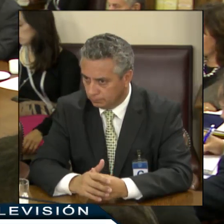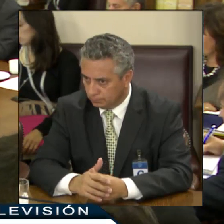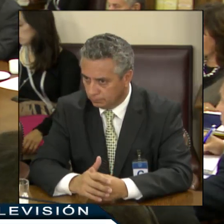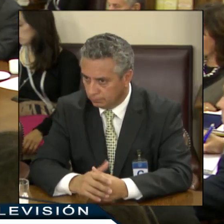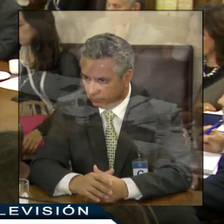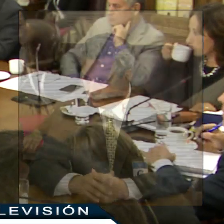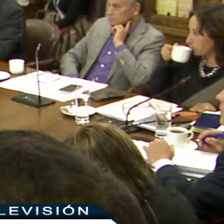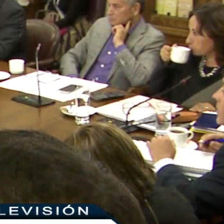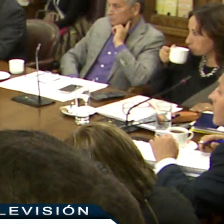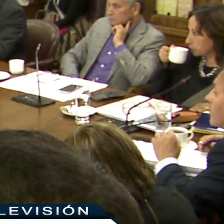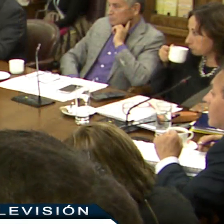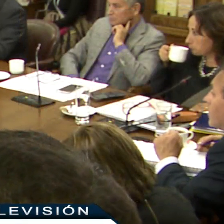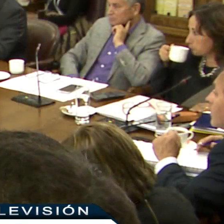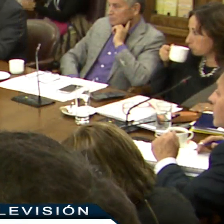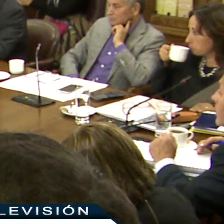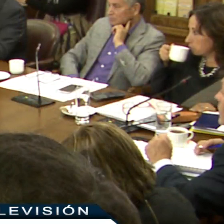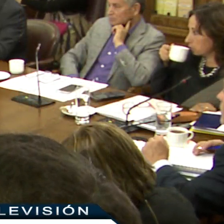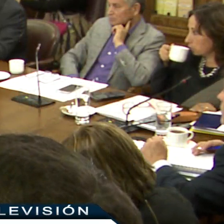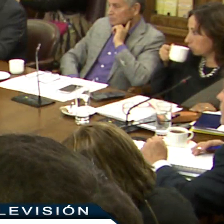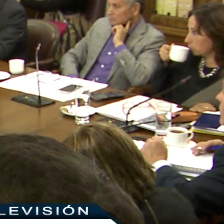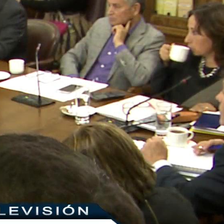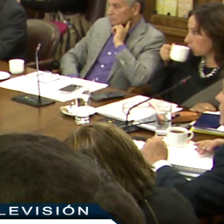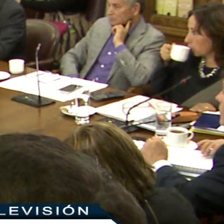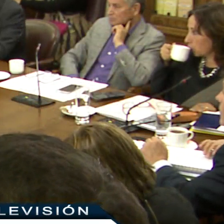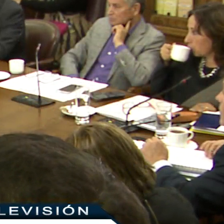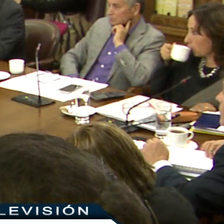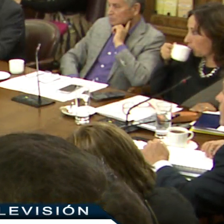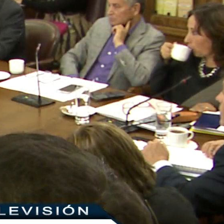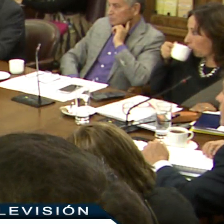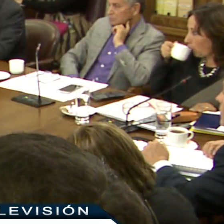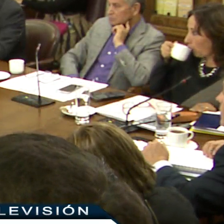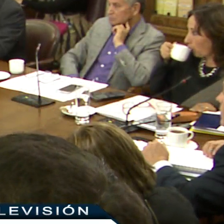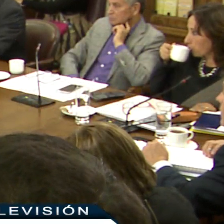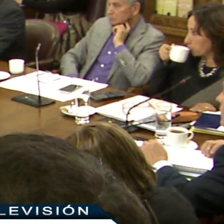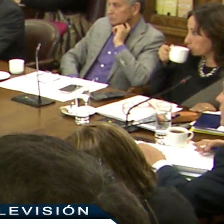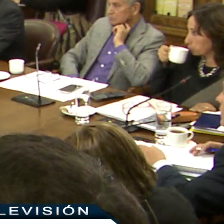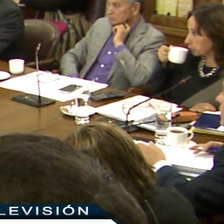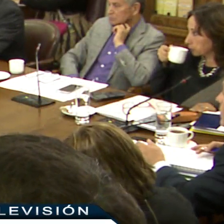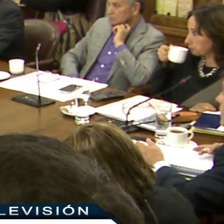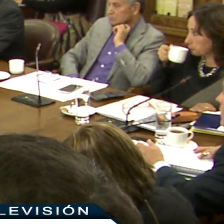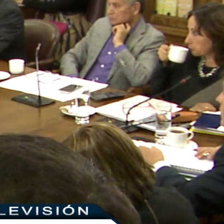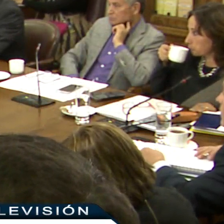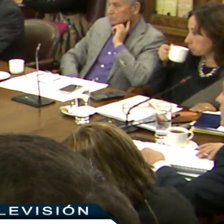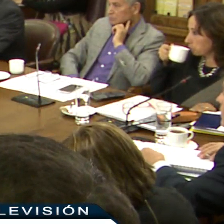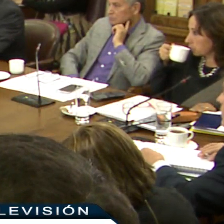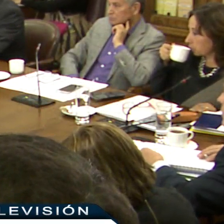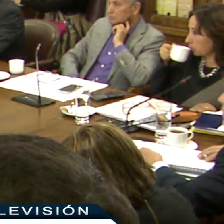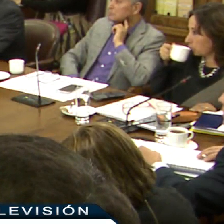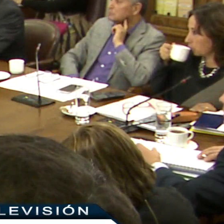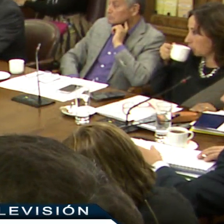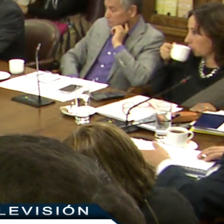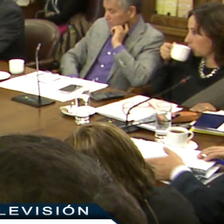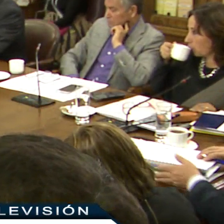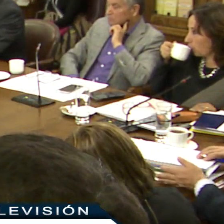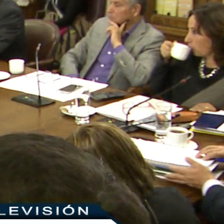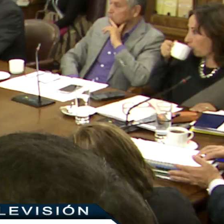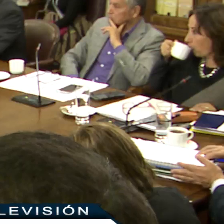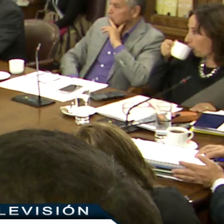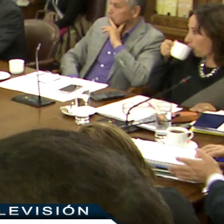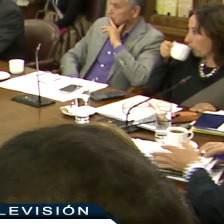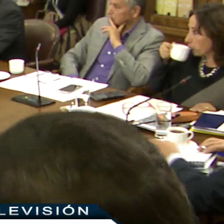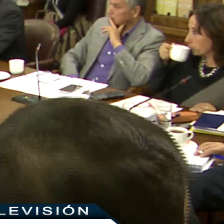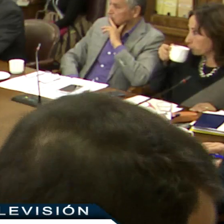una cosita cuando el diputado se refirió al mal uso de beneficios en la comunidad sol también se presentan situaciones